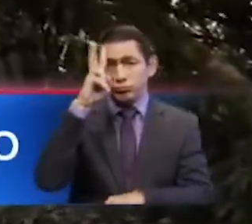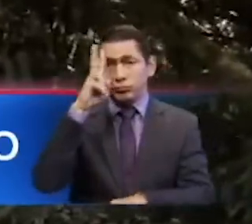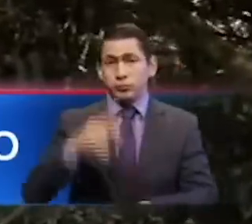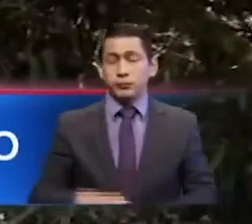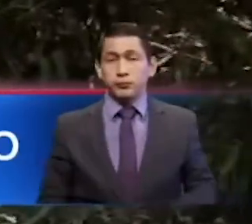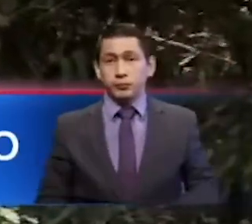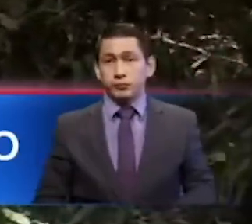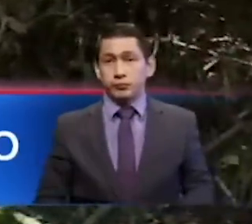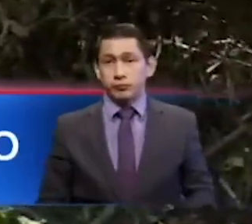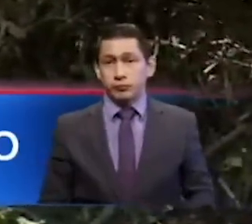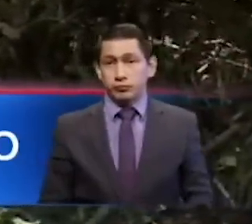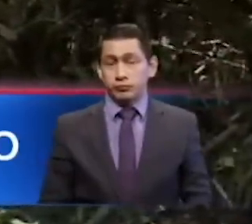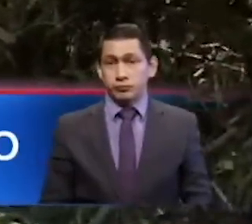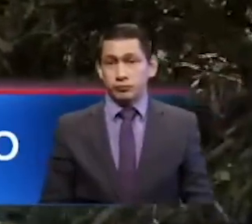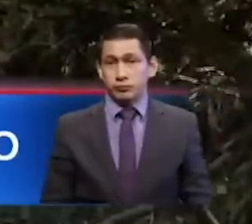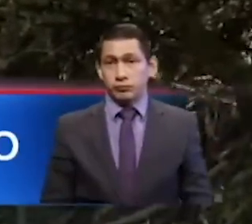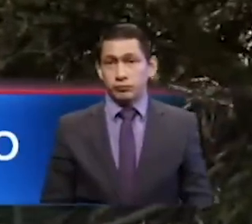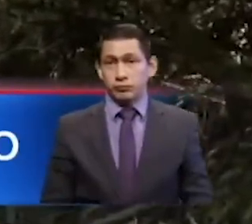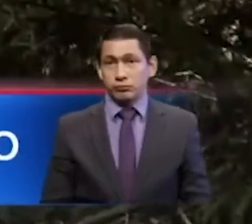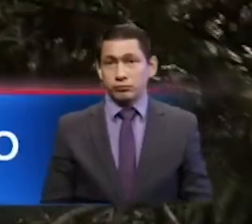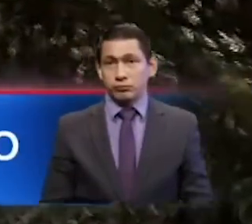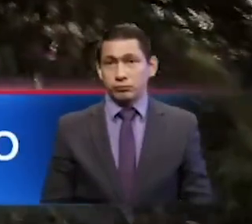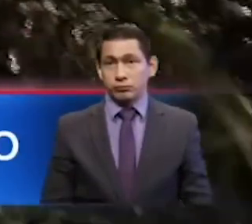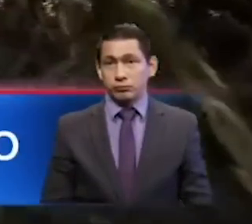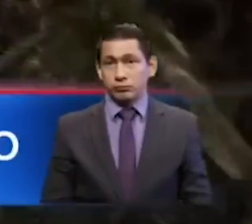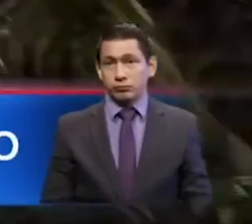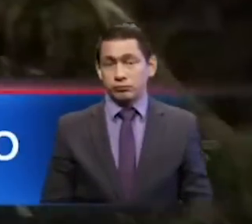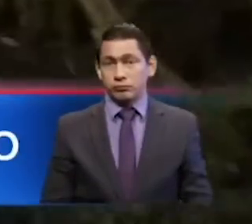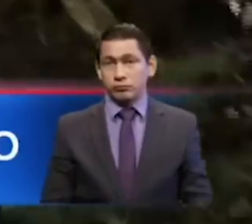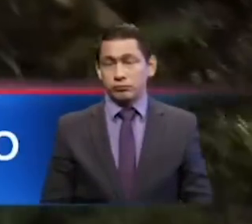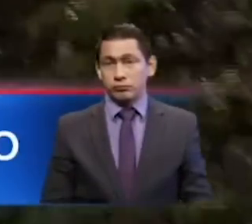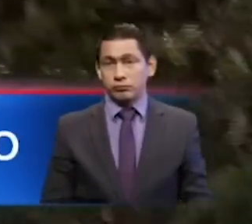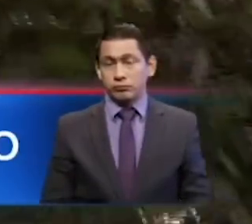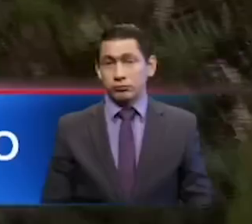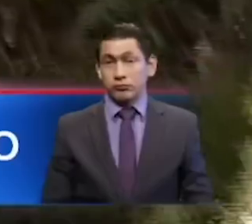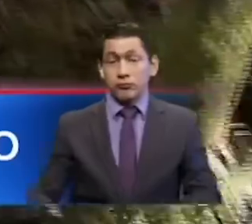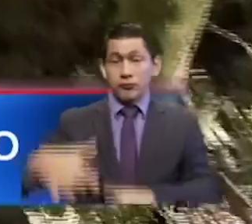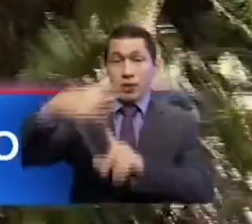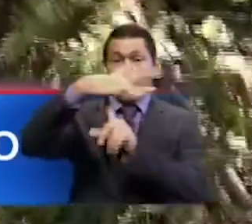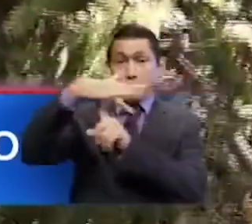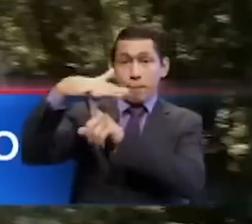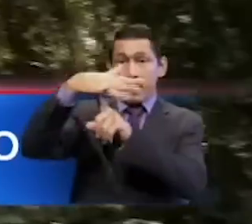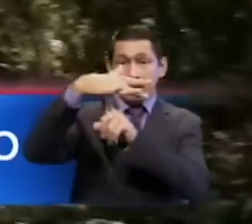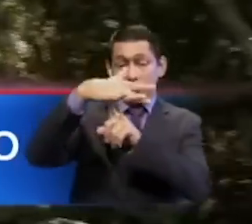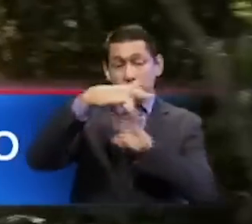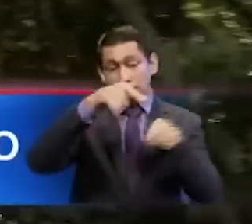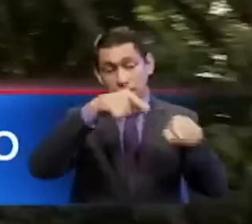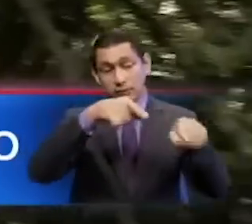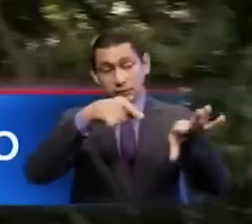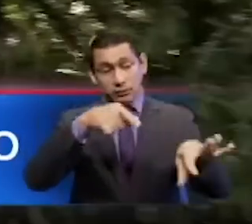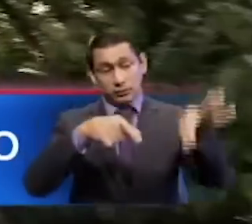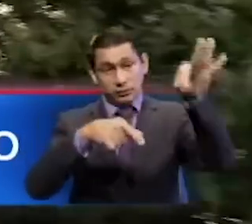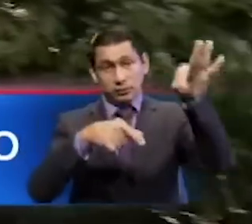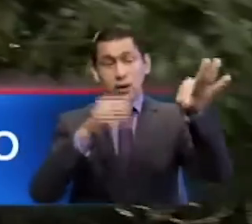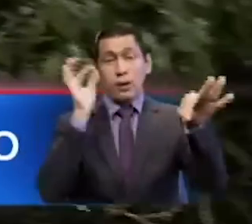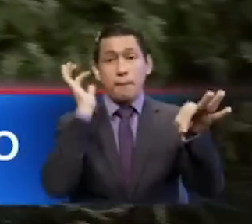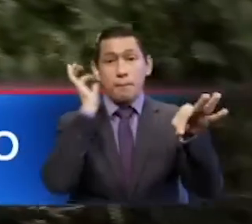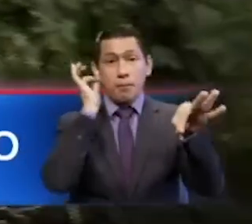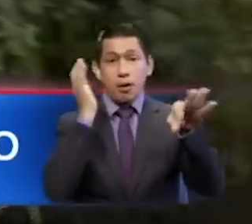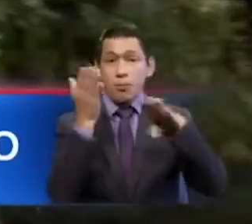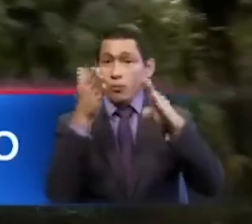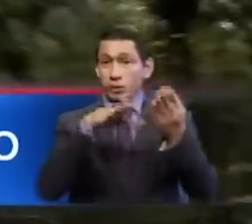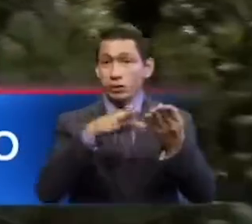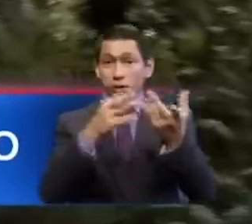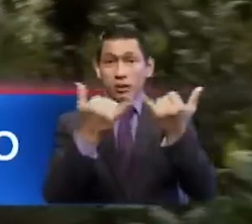Aquí es, ¿no? Aquí es. Ahí está. Sí. Ahí está el huequito. Un barrido en el parque donde se halló el cuerpo de Leti podría ejecutarse en los próximos días para descartar